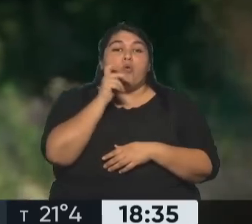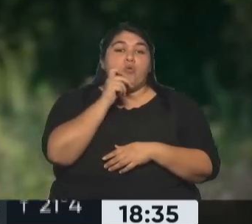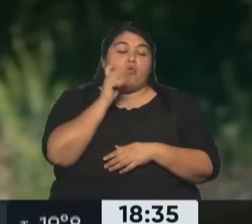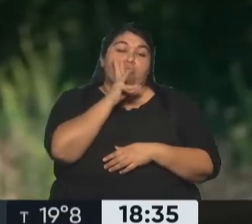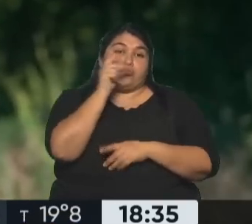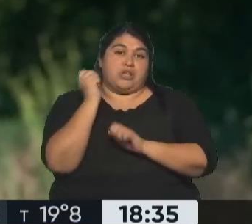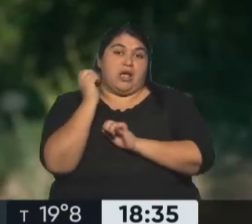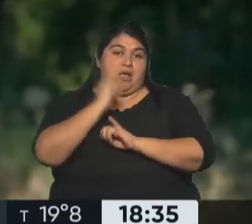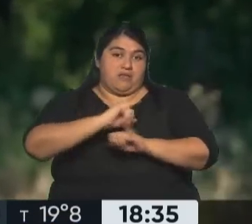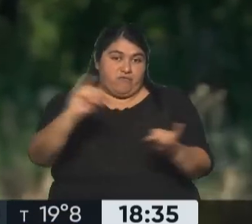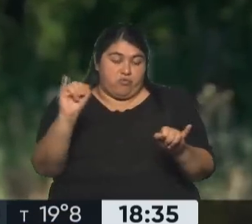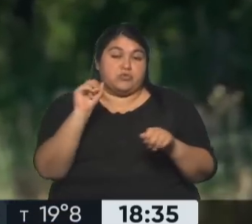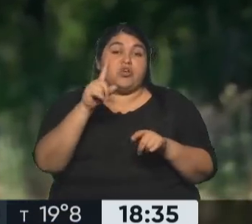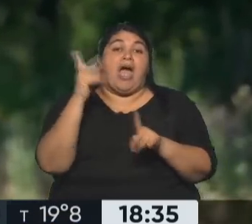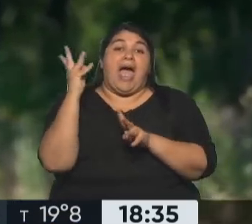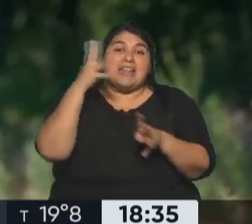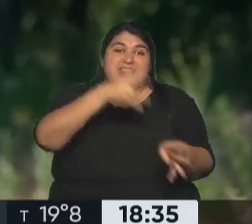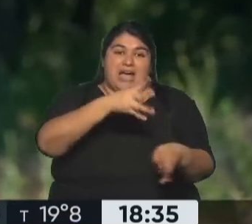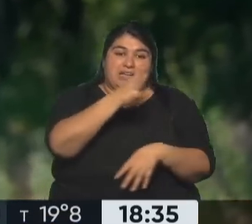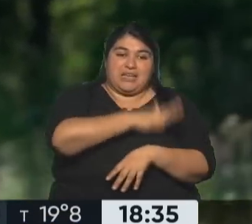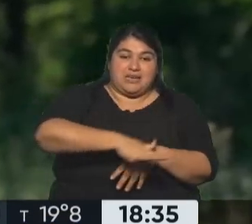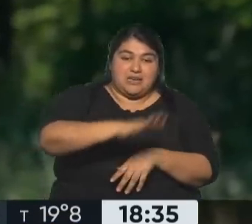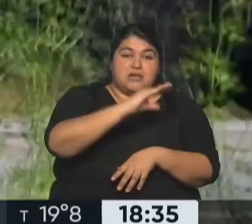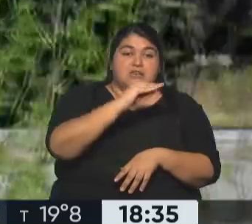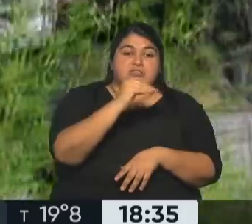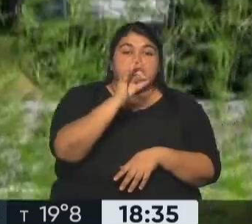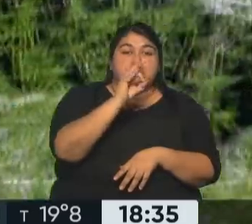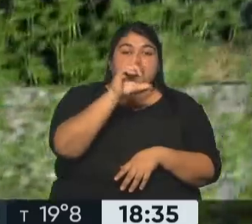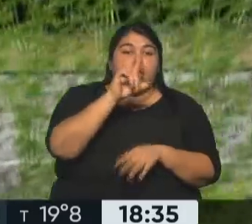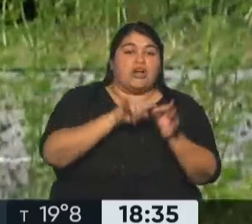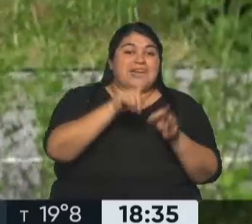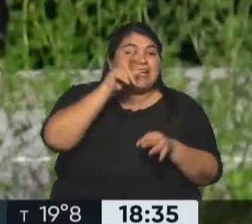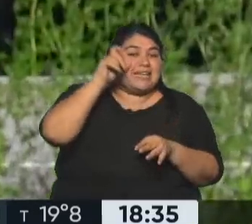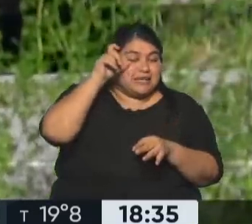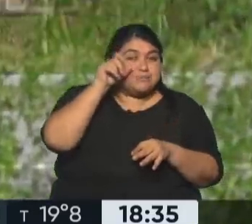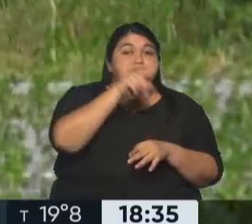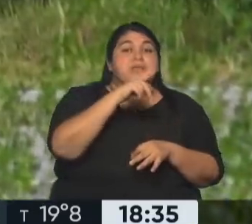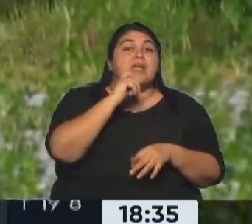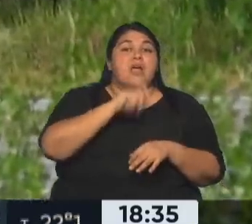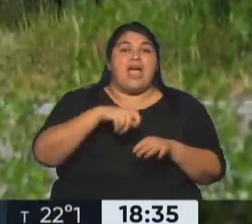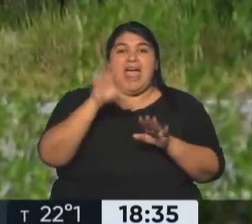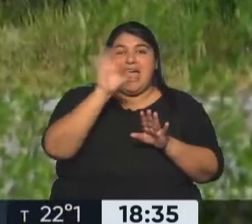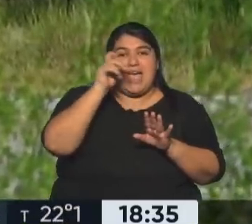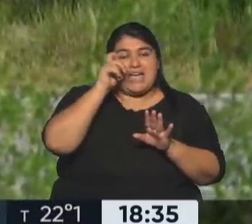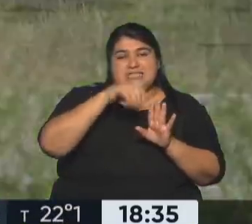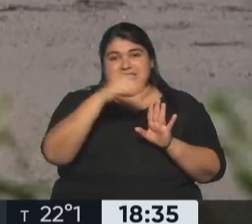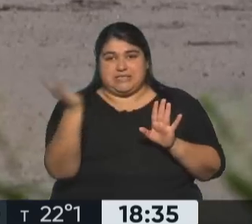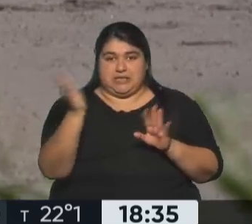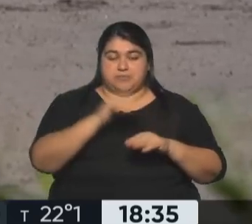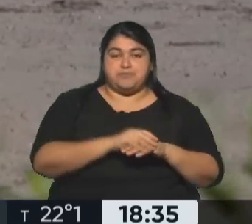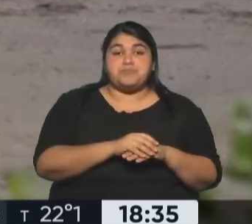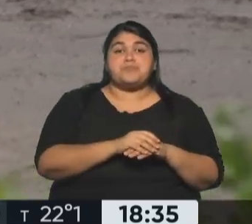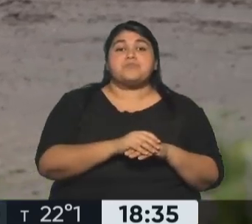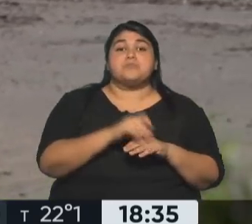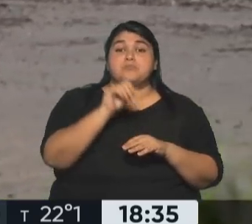comunicado. El inusual ataque ocurrió en la localidad de Chorkiv, en el oeste de Ucrania. Por su parte, el gobernador regional de donde se